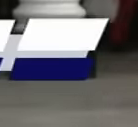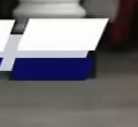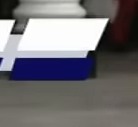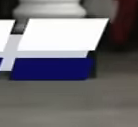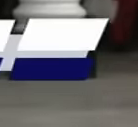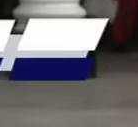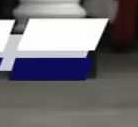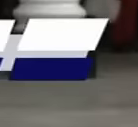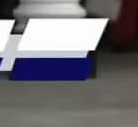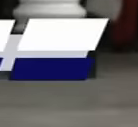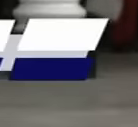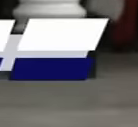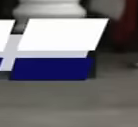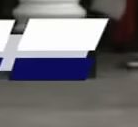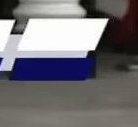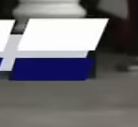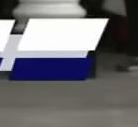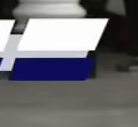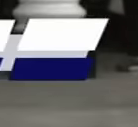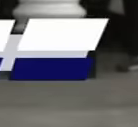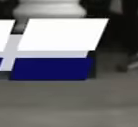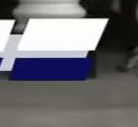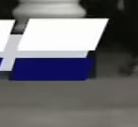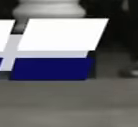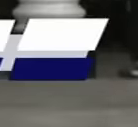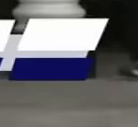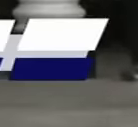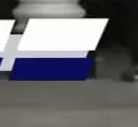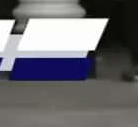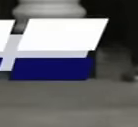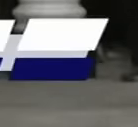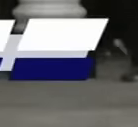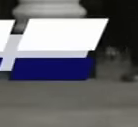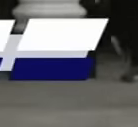de El Congo. Y bien, con esta información